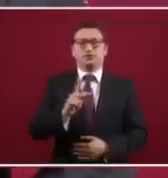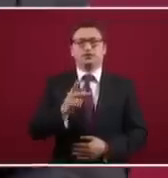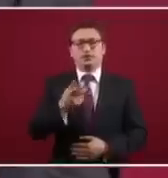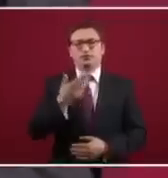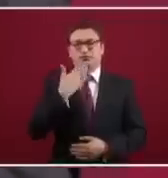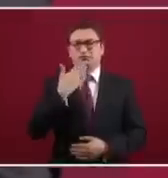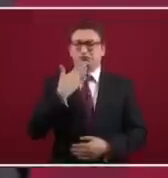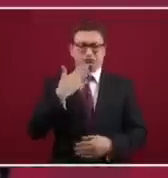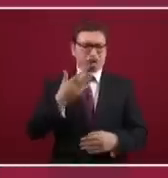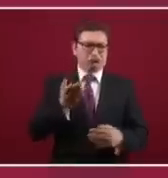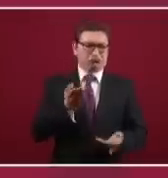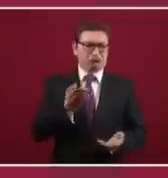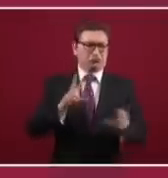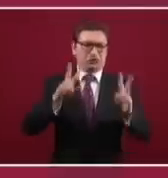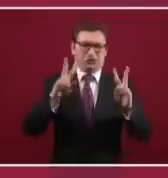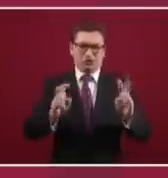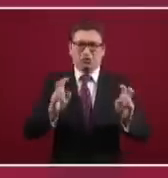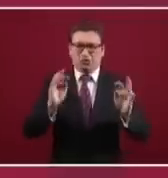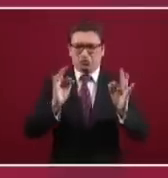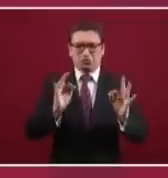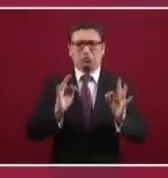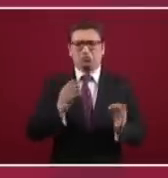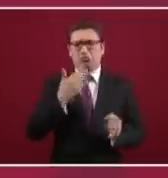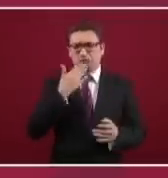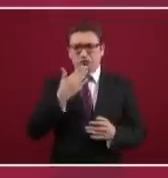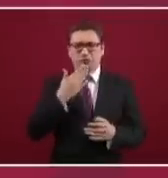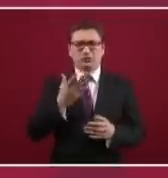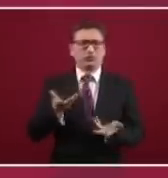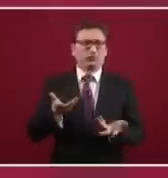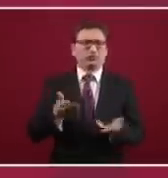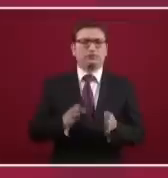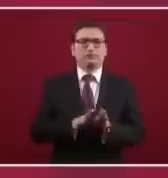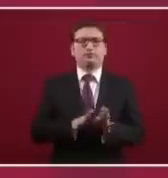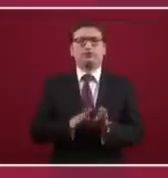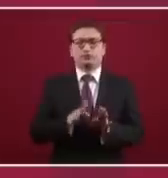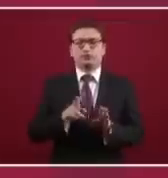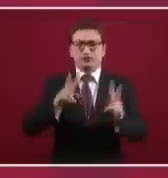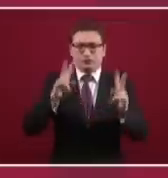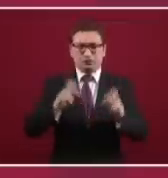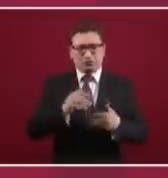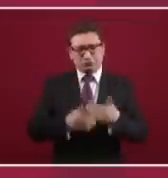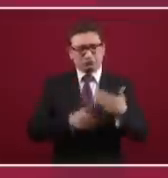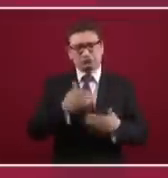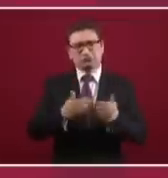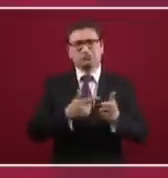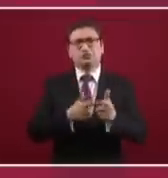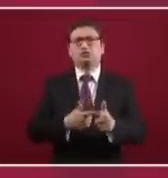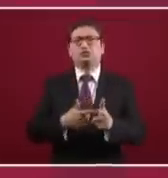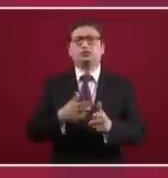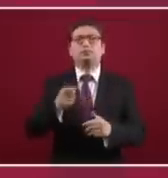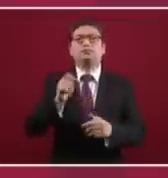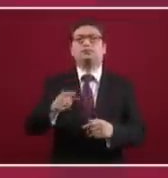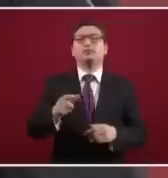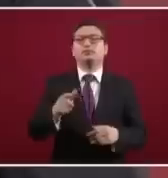tema, o sea, y tratarlo para que ya